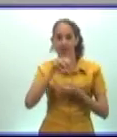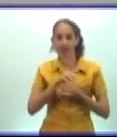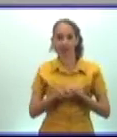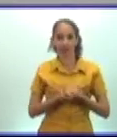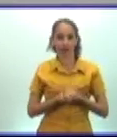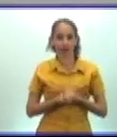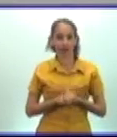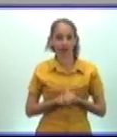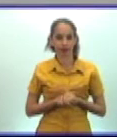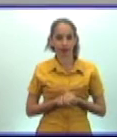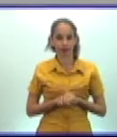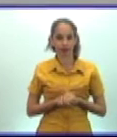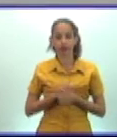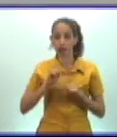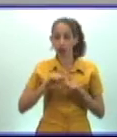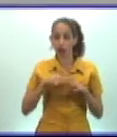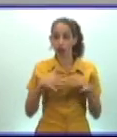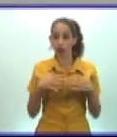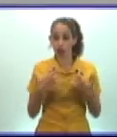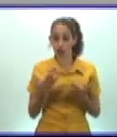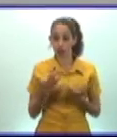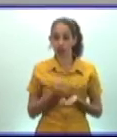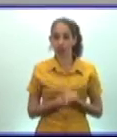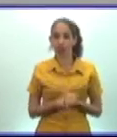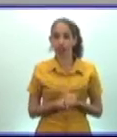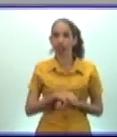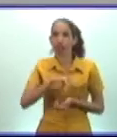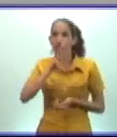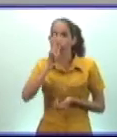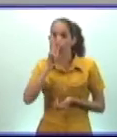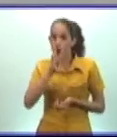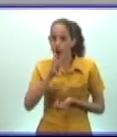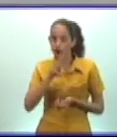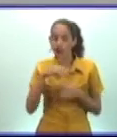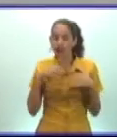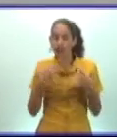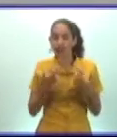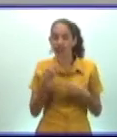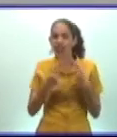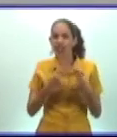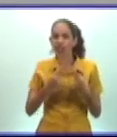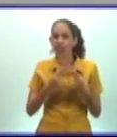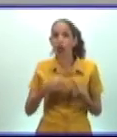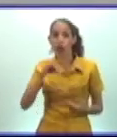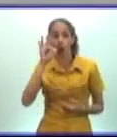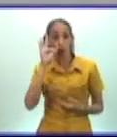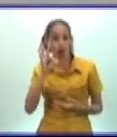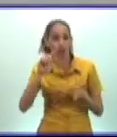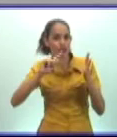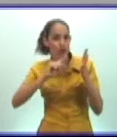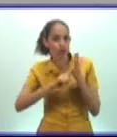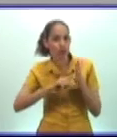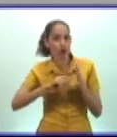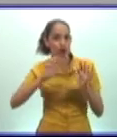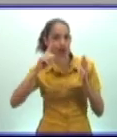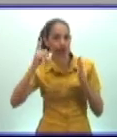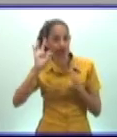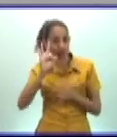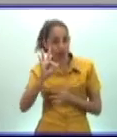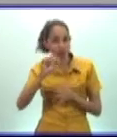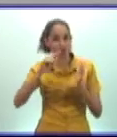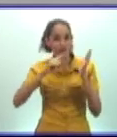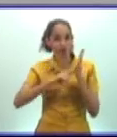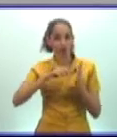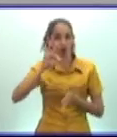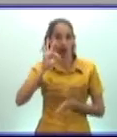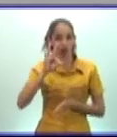3. Por lo tanto, 8 multiplicado 3 veces va a ser igual a 512. La raíz